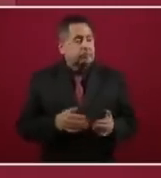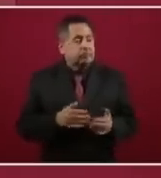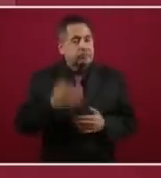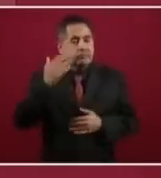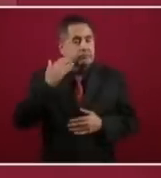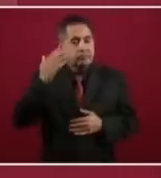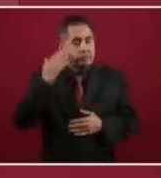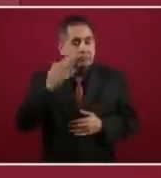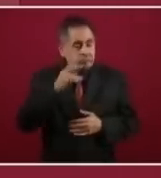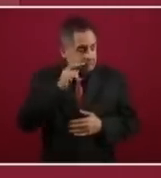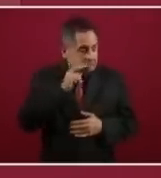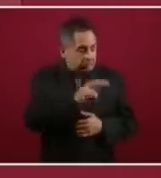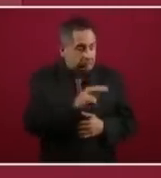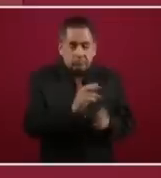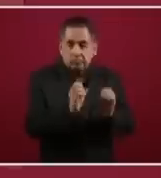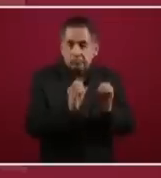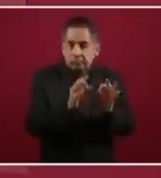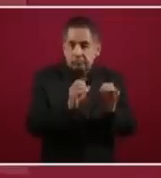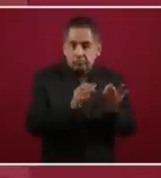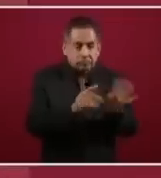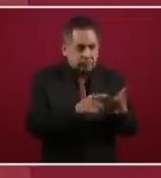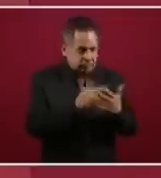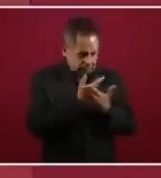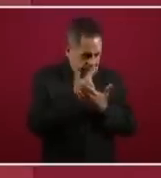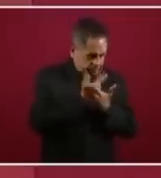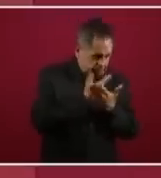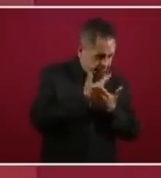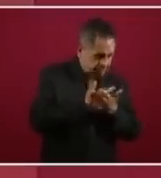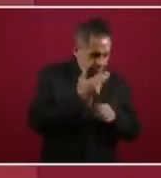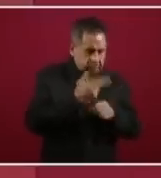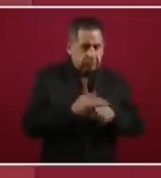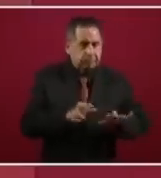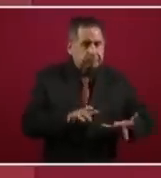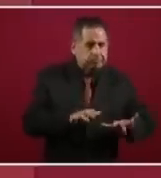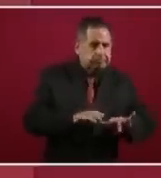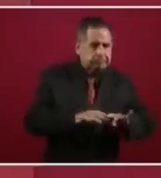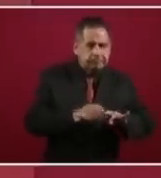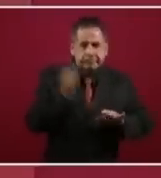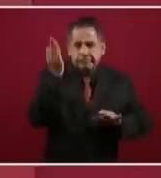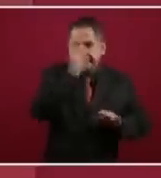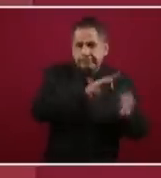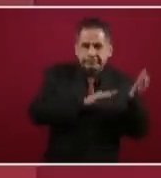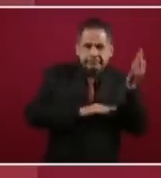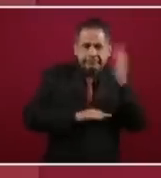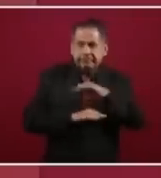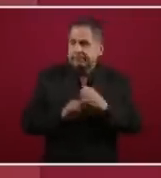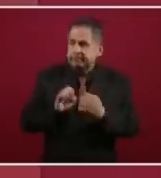despachos para hacer operaciones virtuales